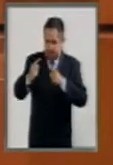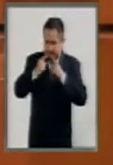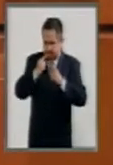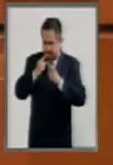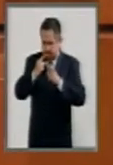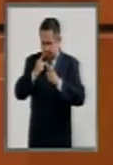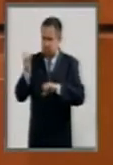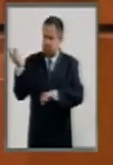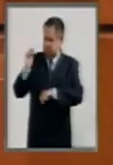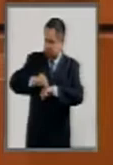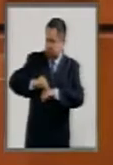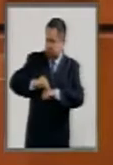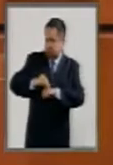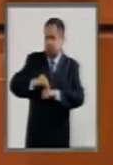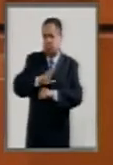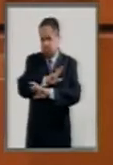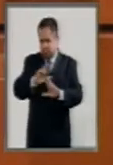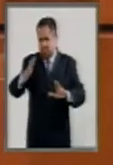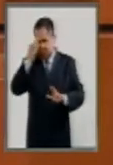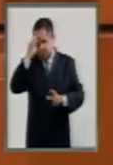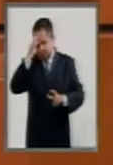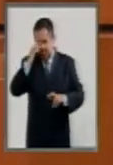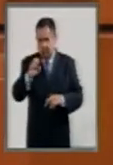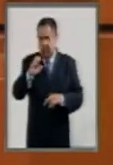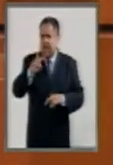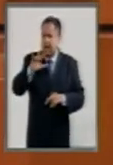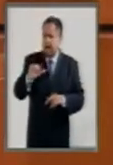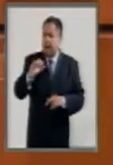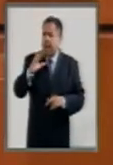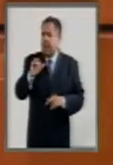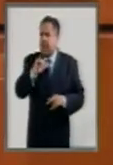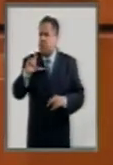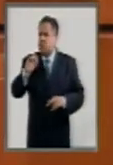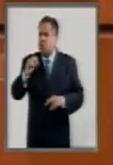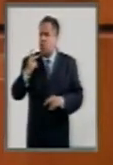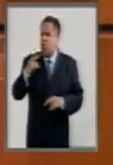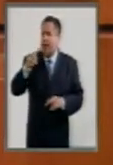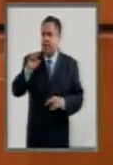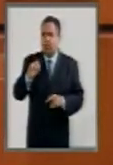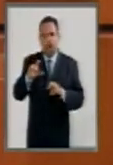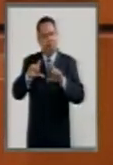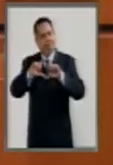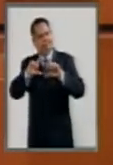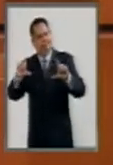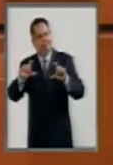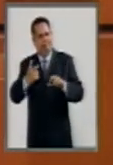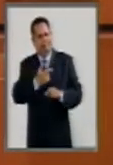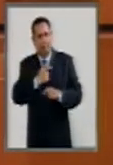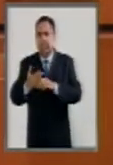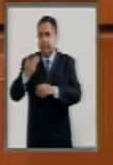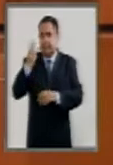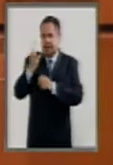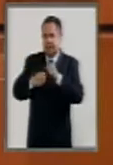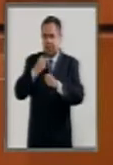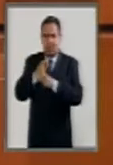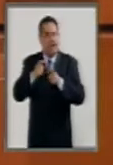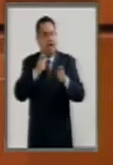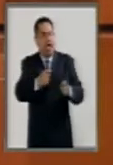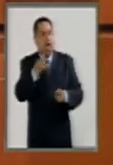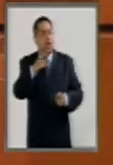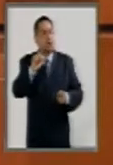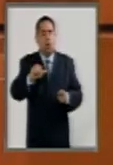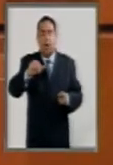un reconocimiento el Elvia Carrillo Puerto, y que en ese año, hace 3 años, se lo dimos a la doctora